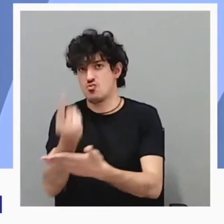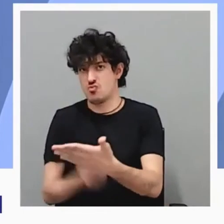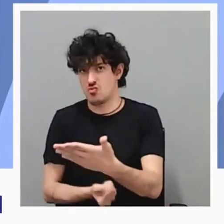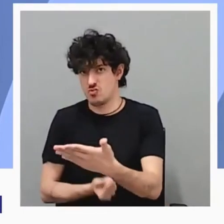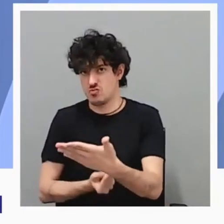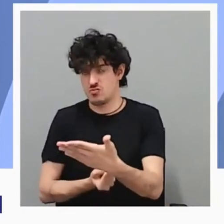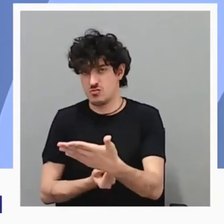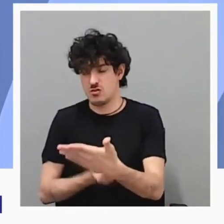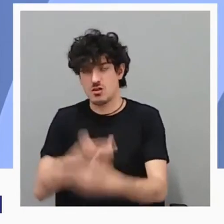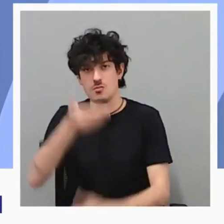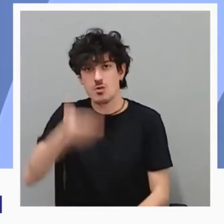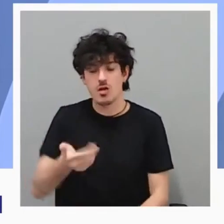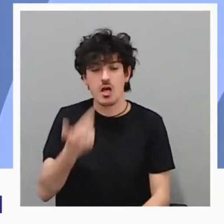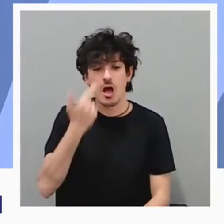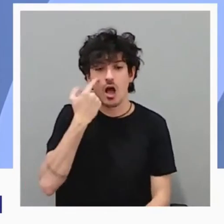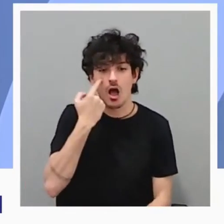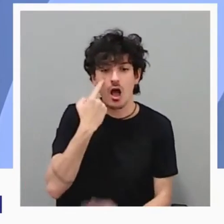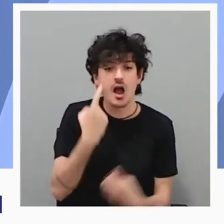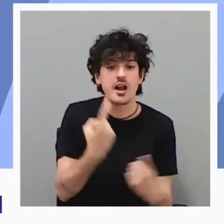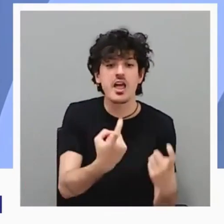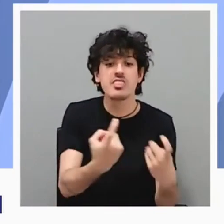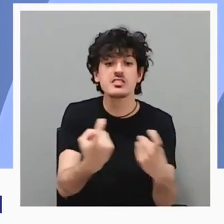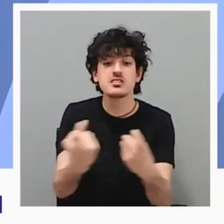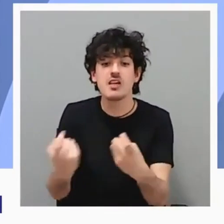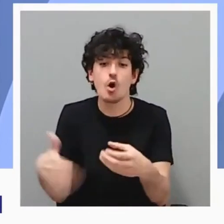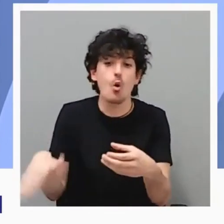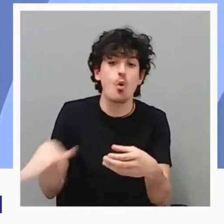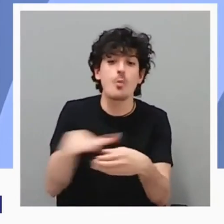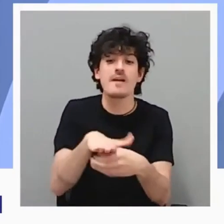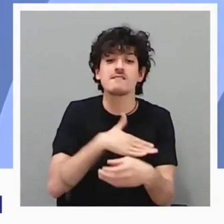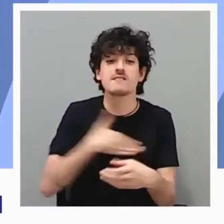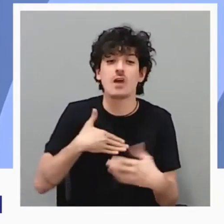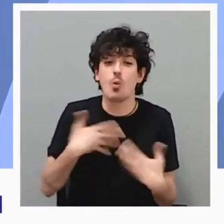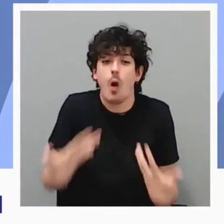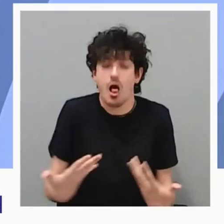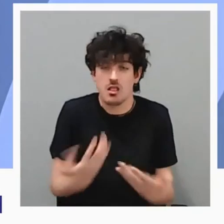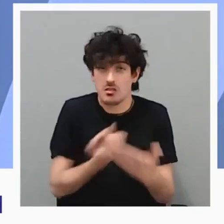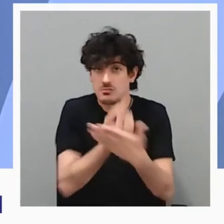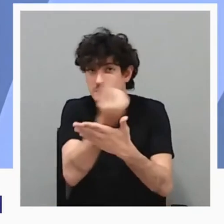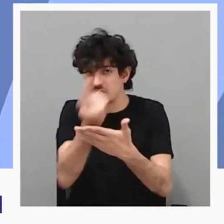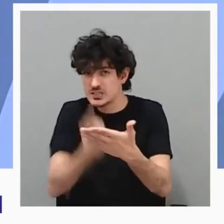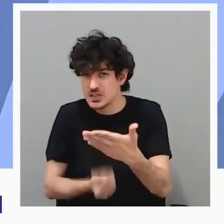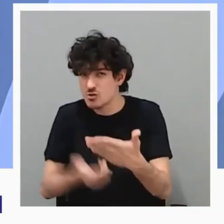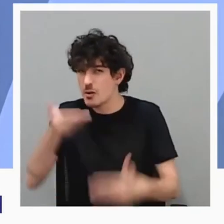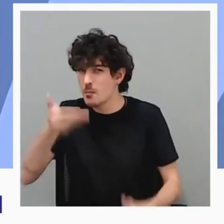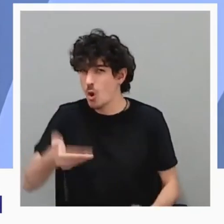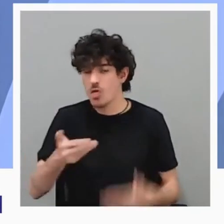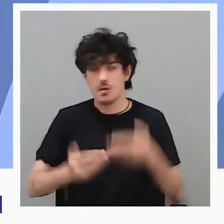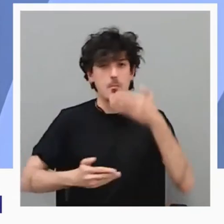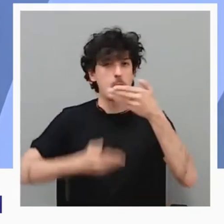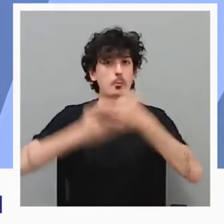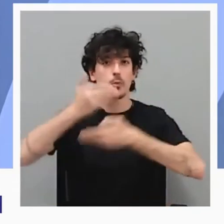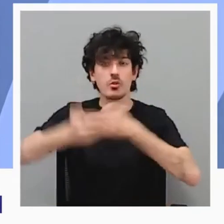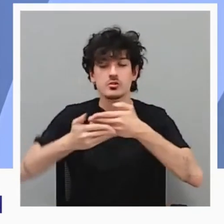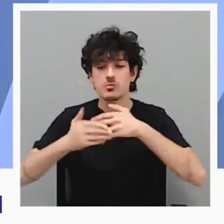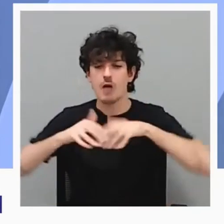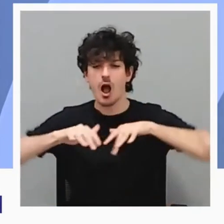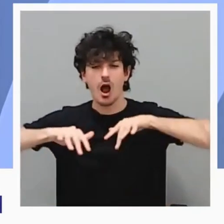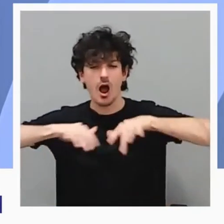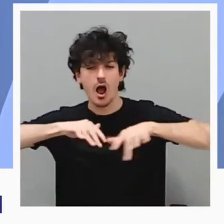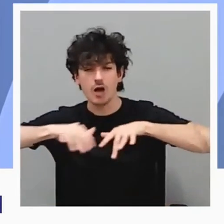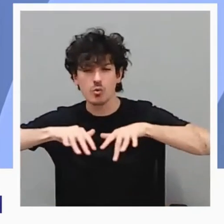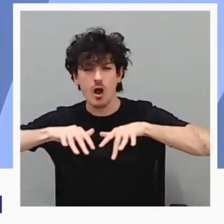la necesidad que se quiere satisfacer, el diseño, el proceso, el modo en que se va a actuar. Y entre otras